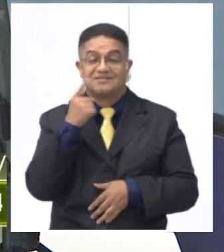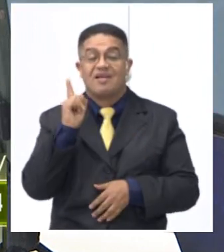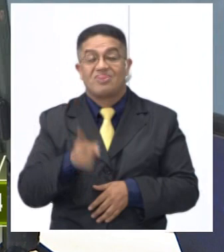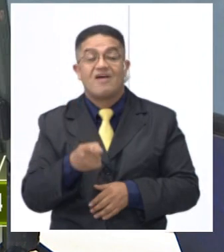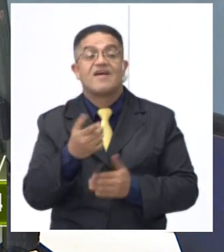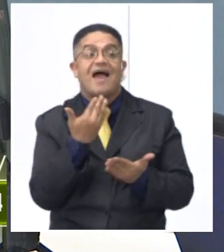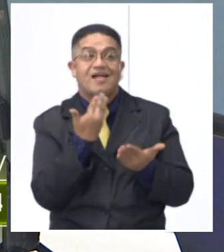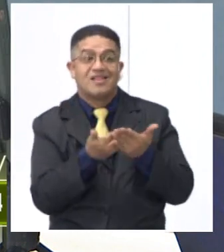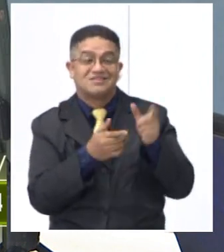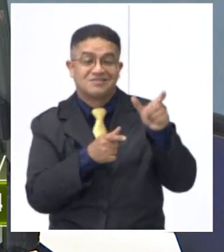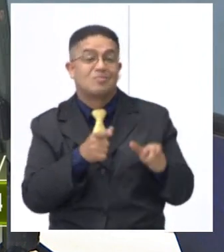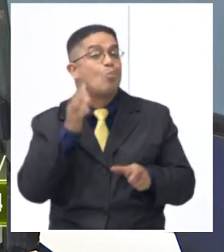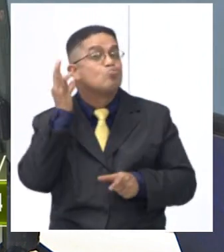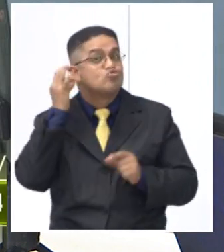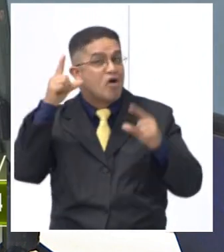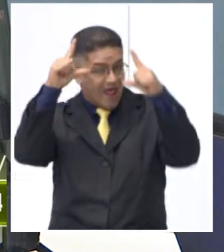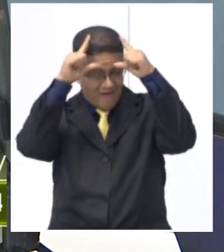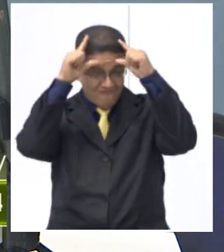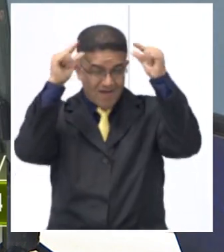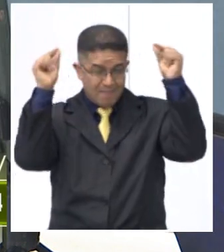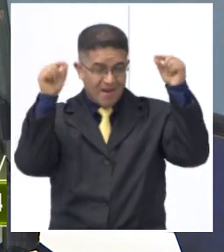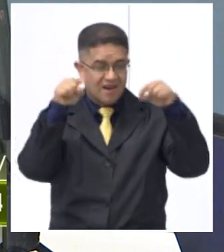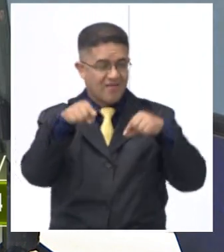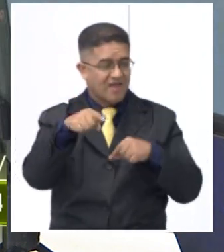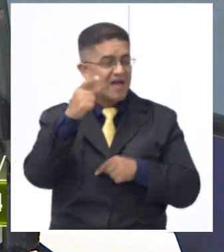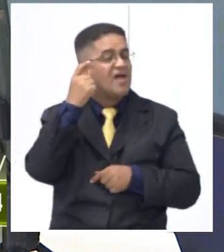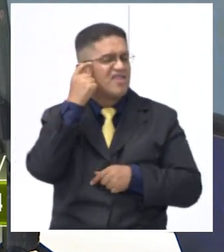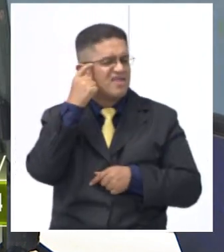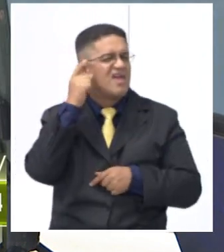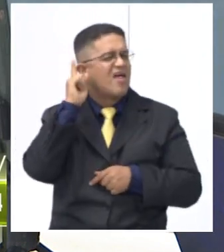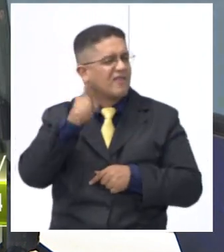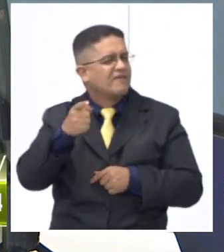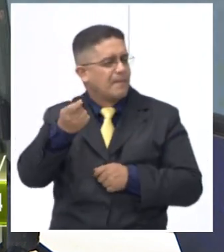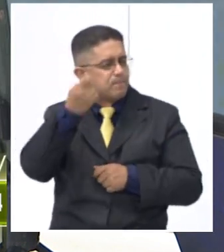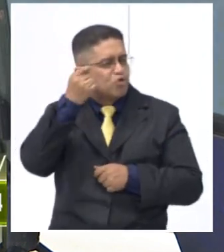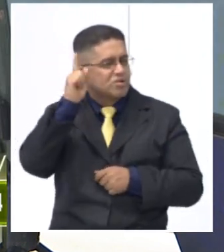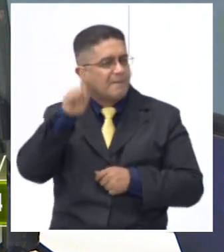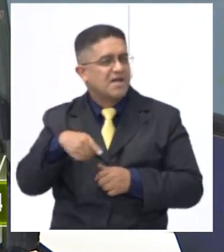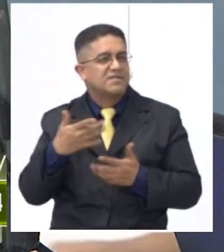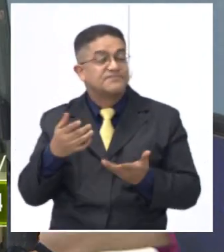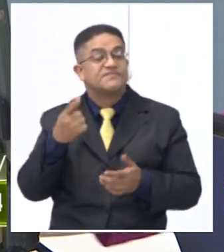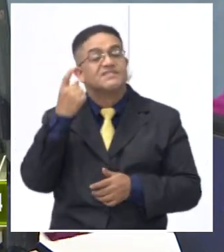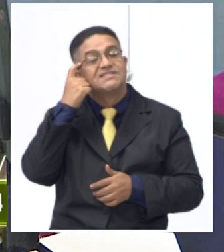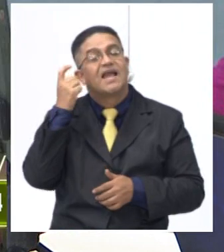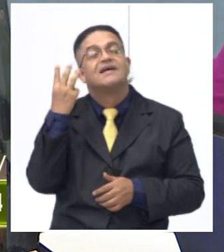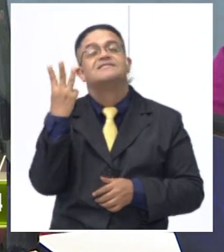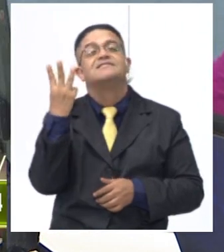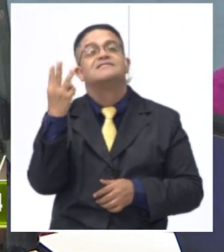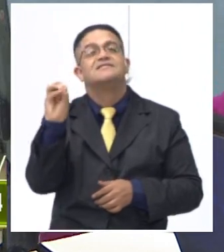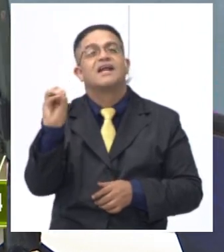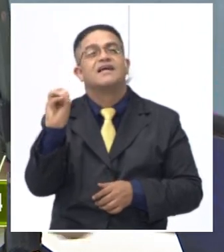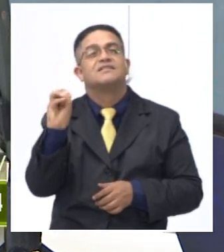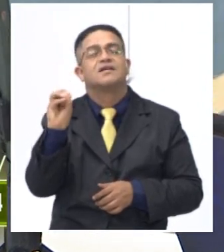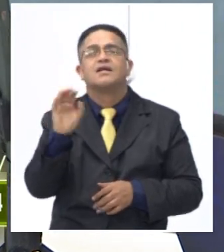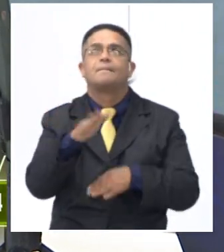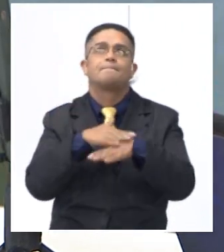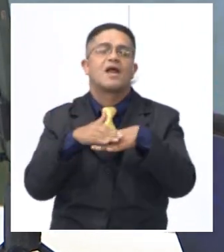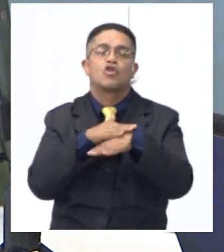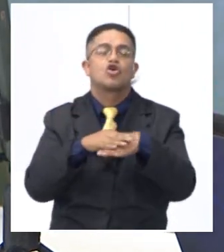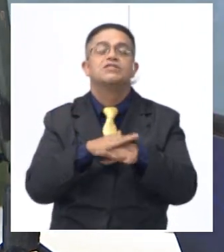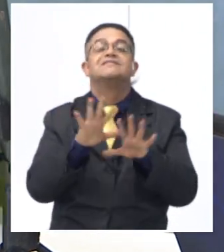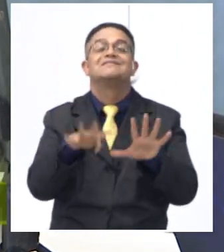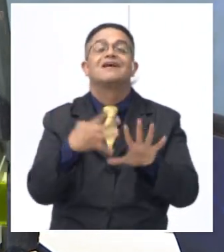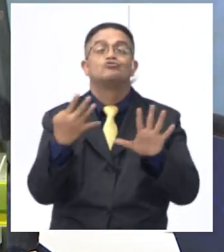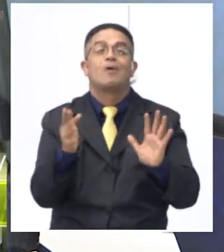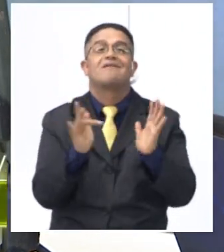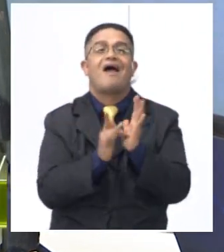de la Salud, quien logró erradicar, y esa fecha también hay que recordarla, que el 19 de abril